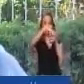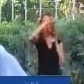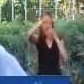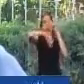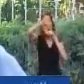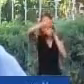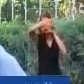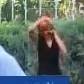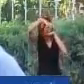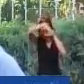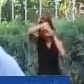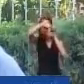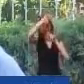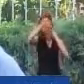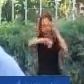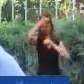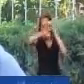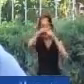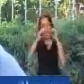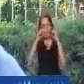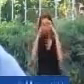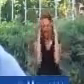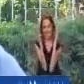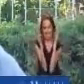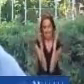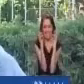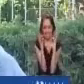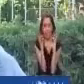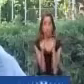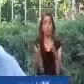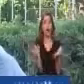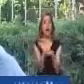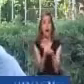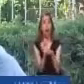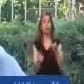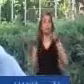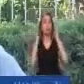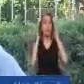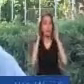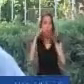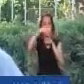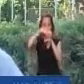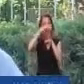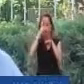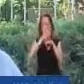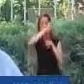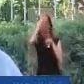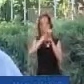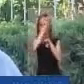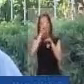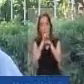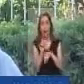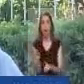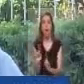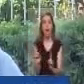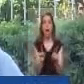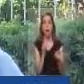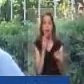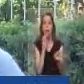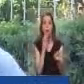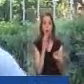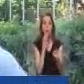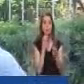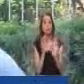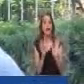amarre, ya adecuado de la carga, ya en cualquier tipo de vehículo que se use para ello, y eso no se hizo. De